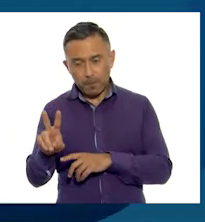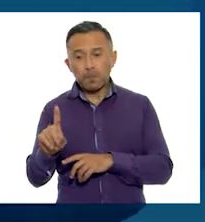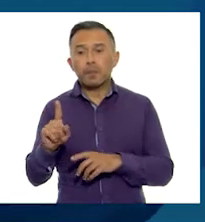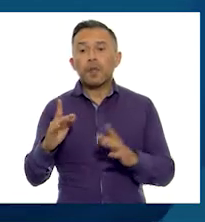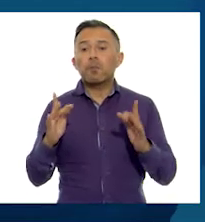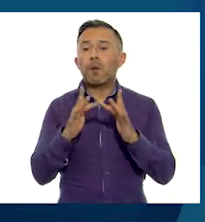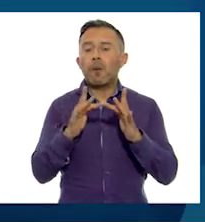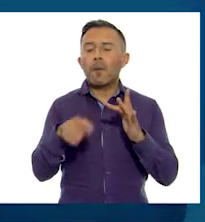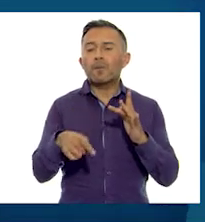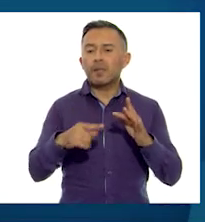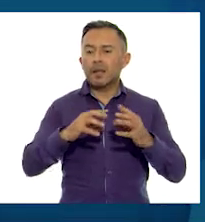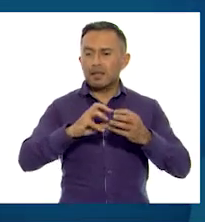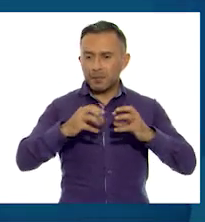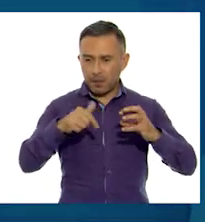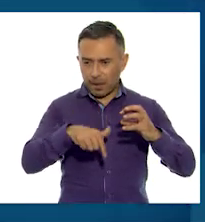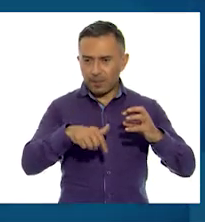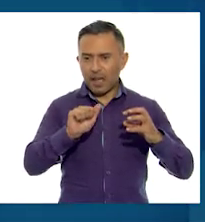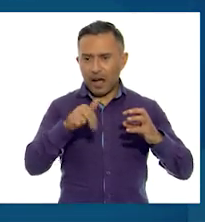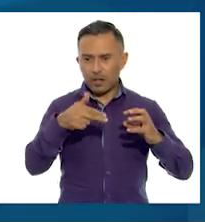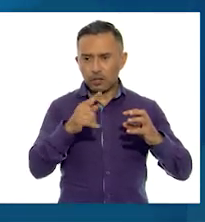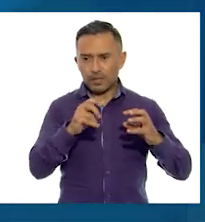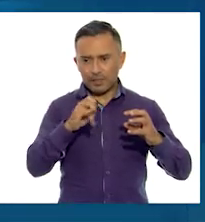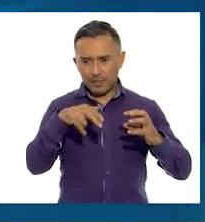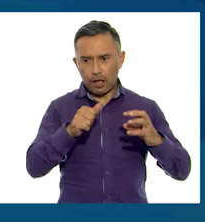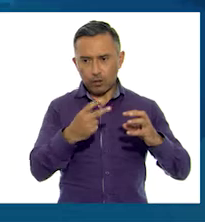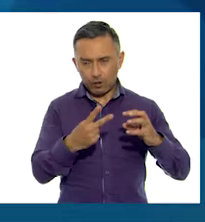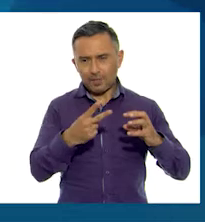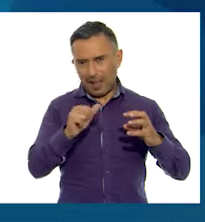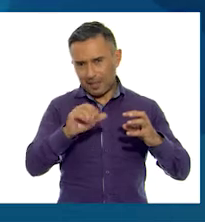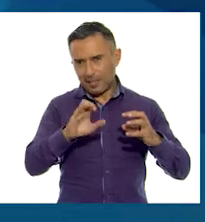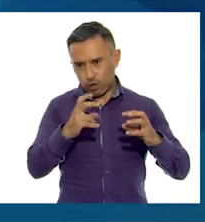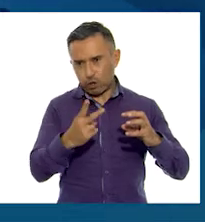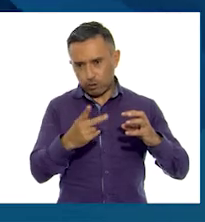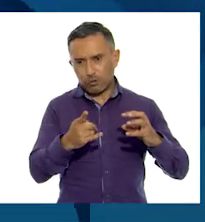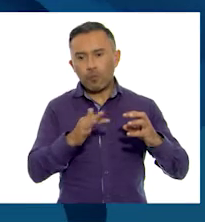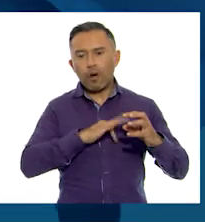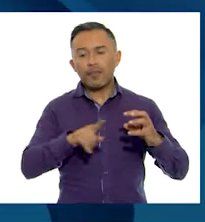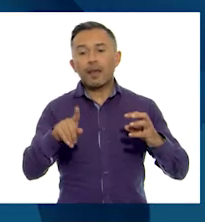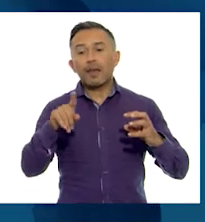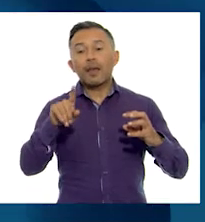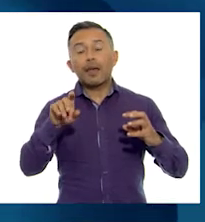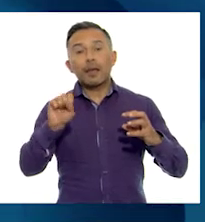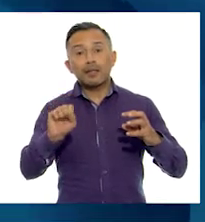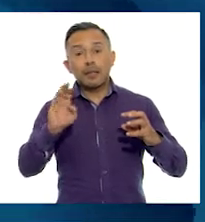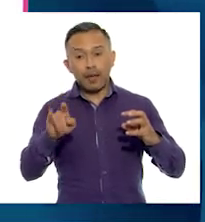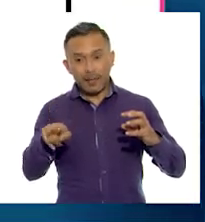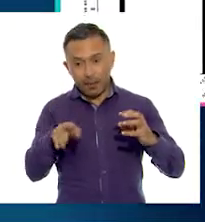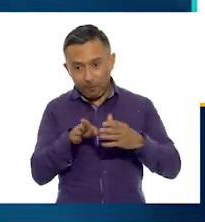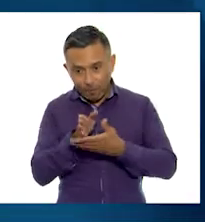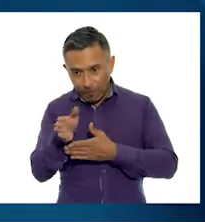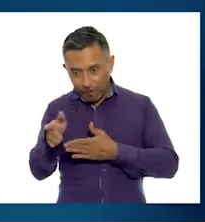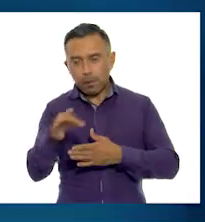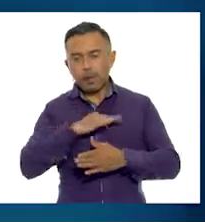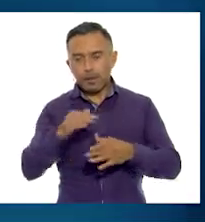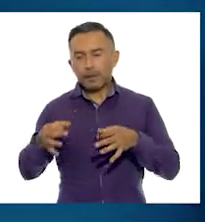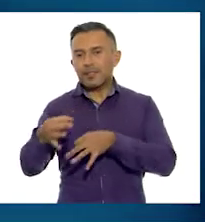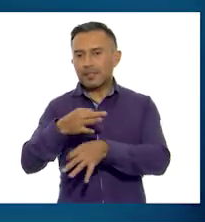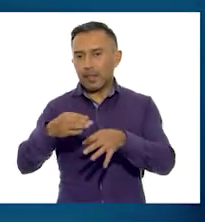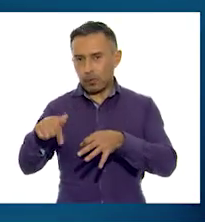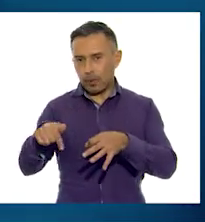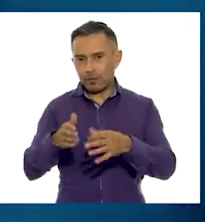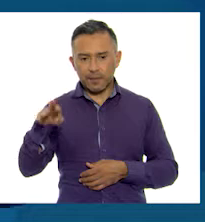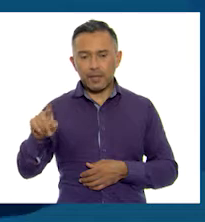cambios conformacionales irreversibles. Como resultado, la entrada del coronavirus en las células susceptibles es un proceso complejo